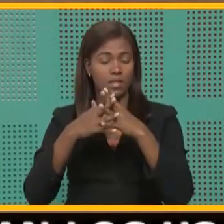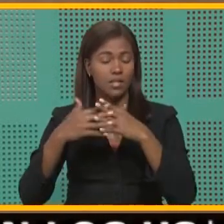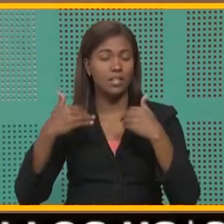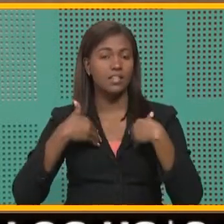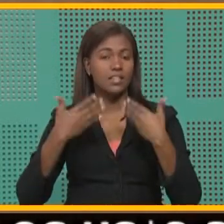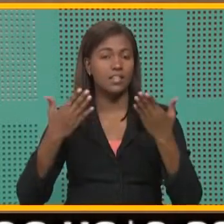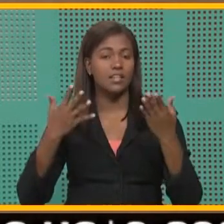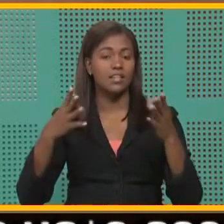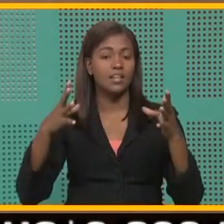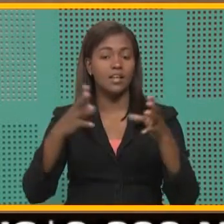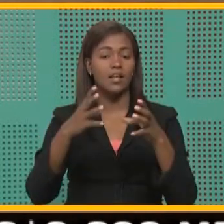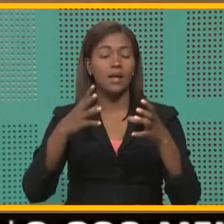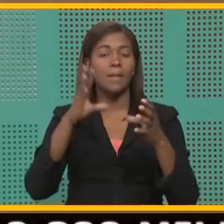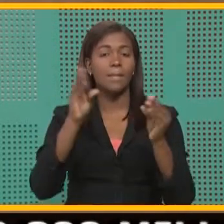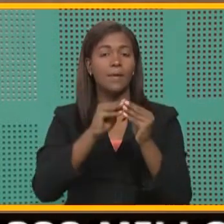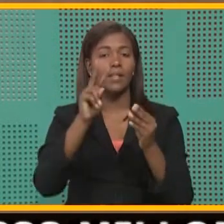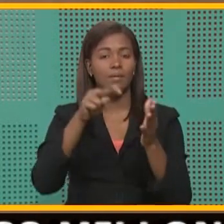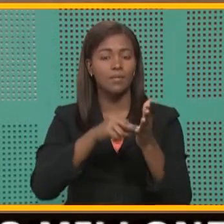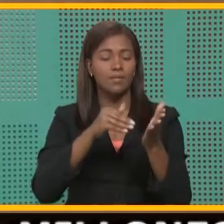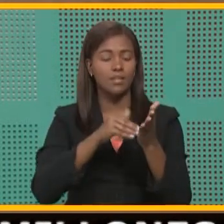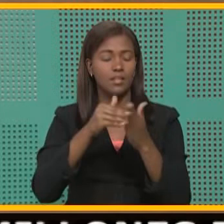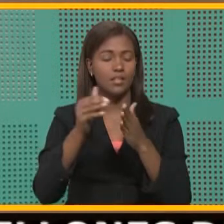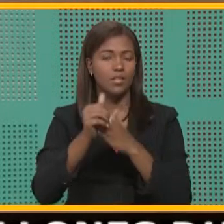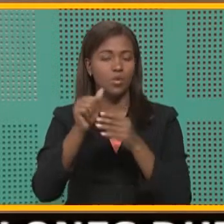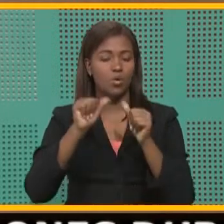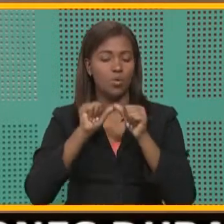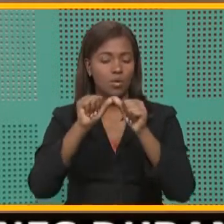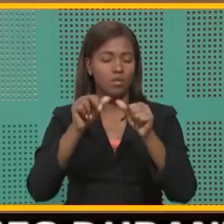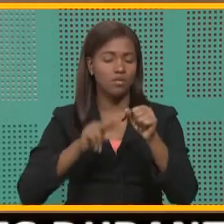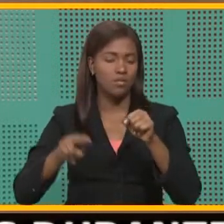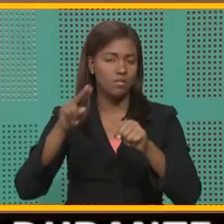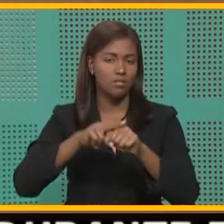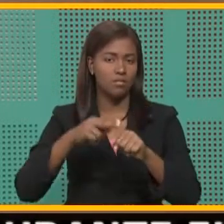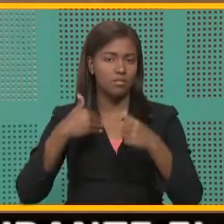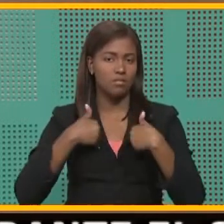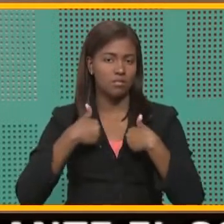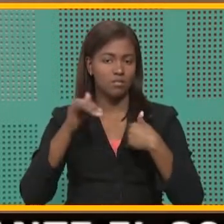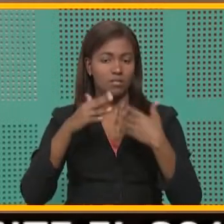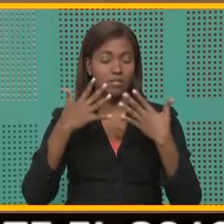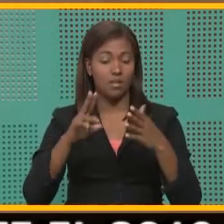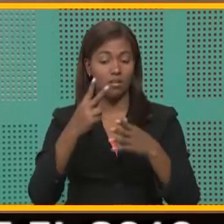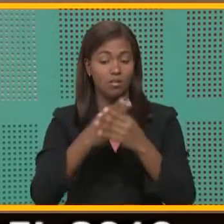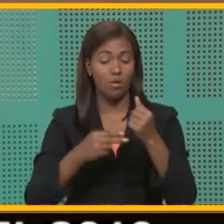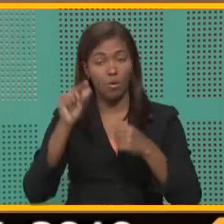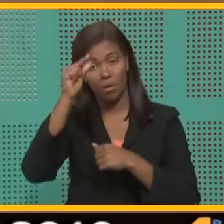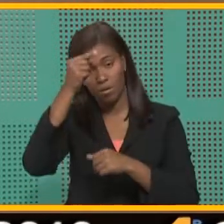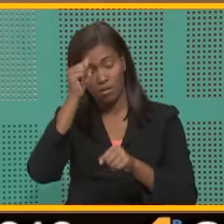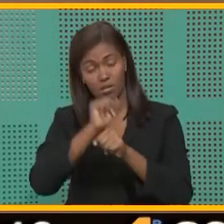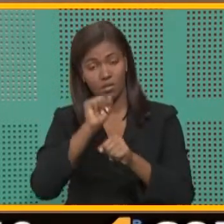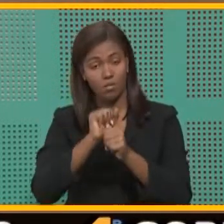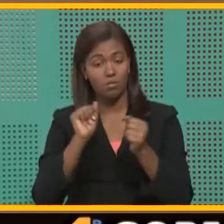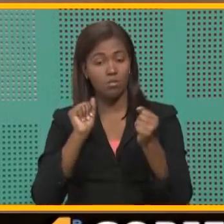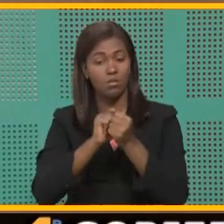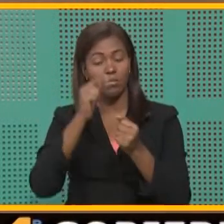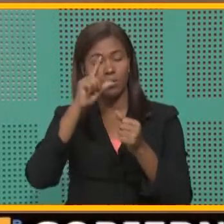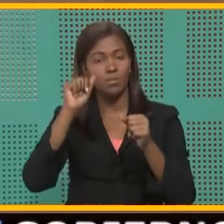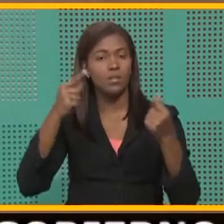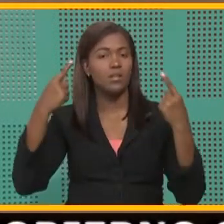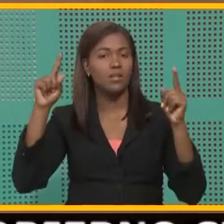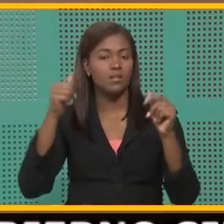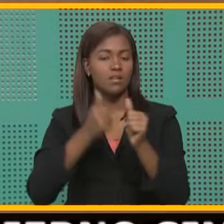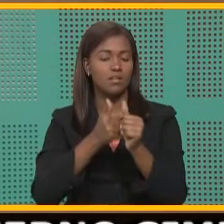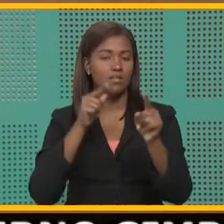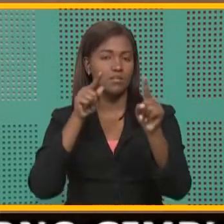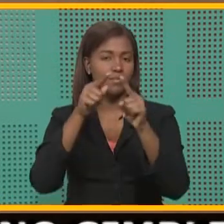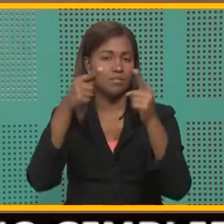los más de 2 mil millones de dólares, continuará incrementándose, ya que ambos gobiernos trabajan de manera conjunta para lograr esta